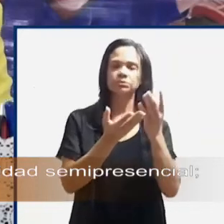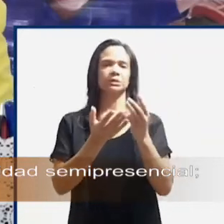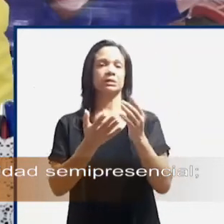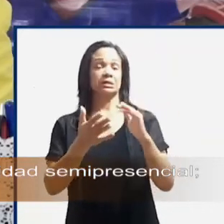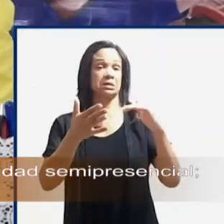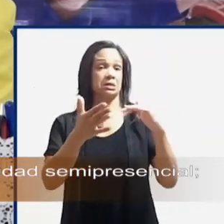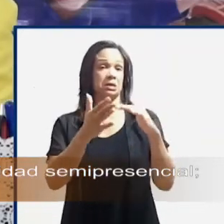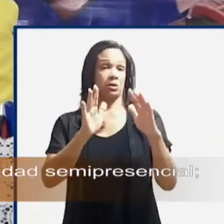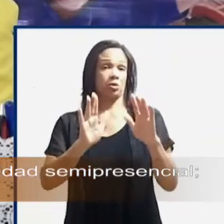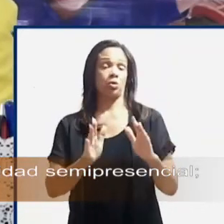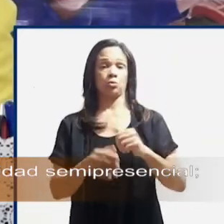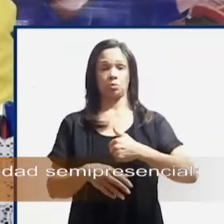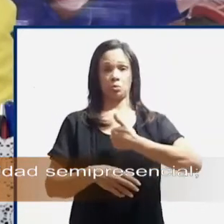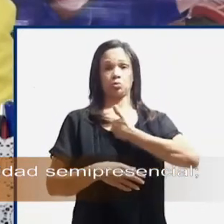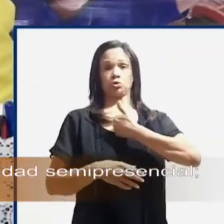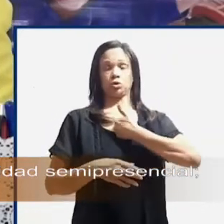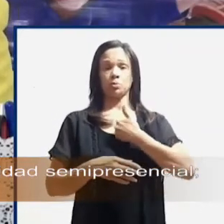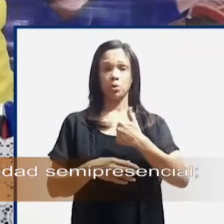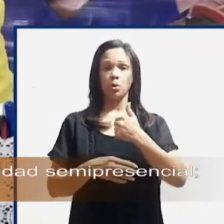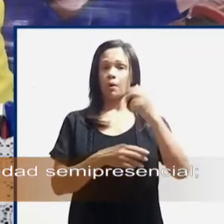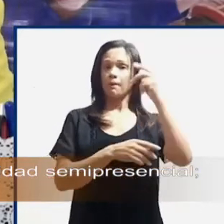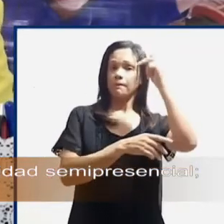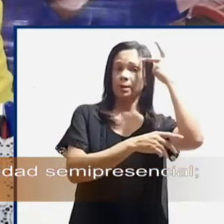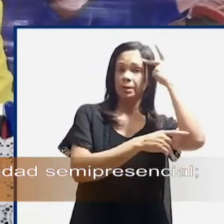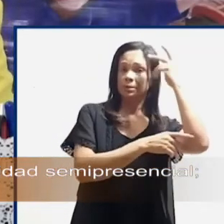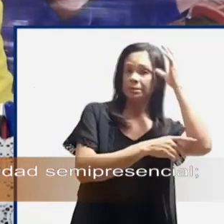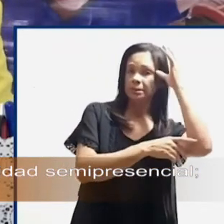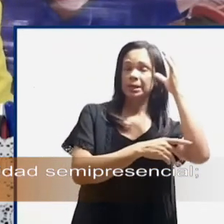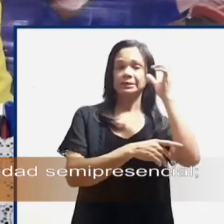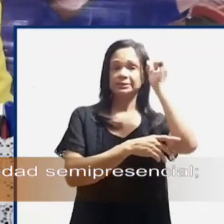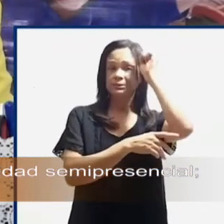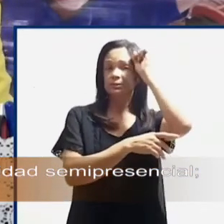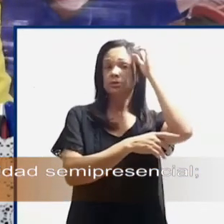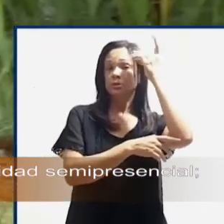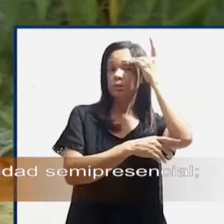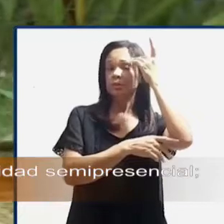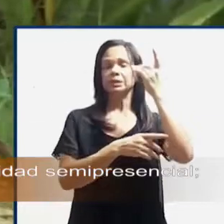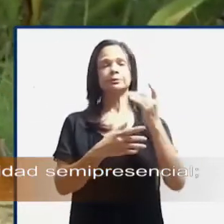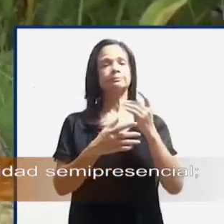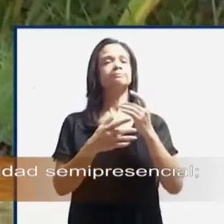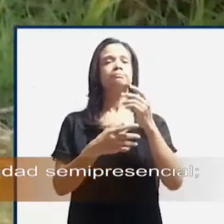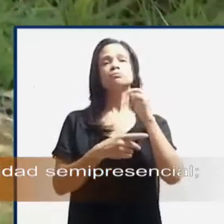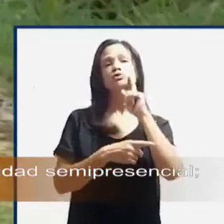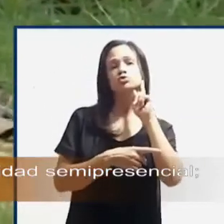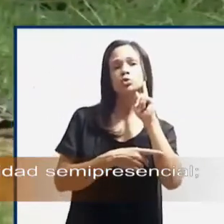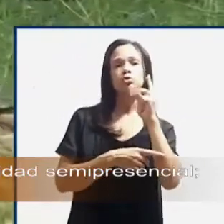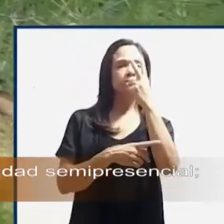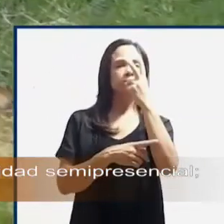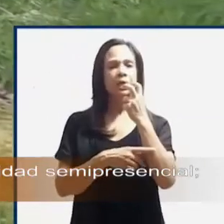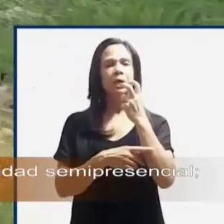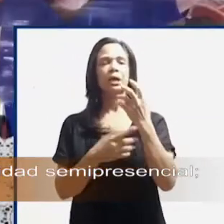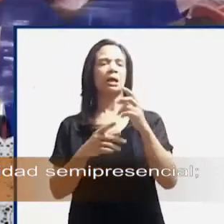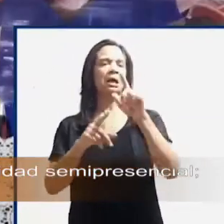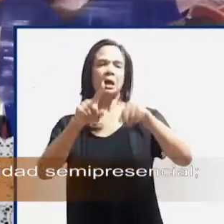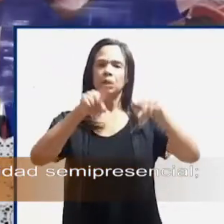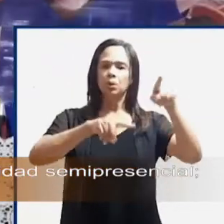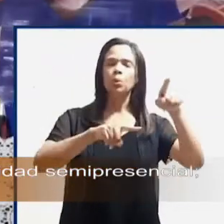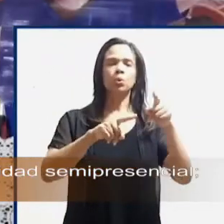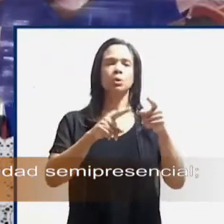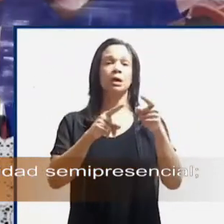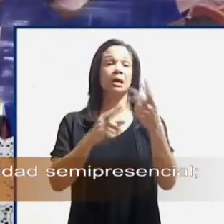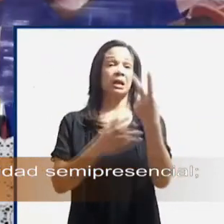con poca con poca gente y una enfermedad que básicamente la enfermedad de la sociedad donde hay mucha gente